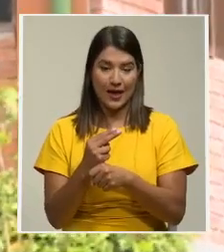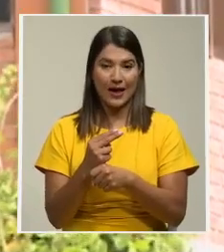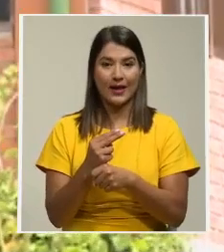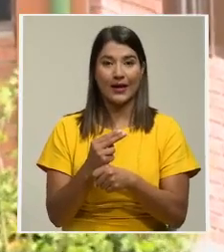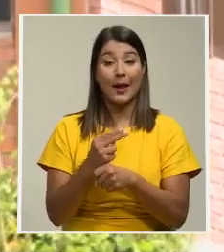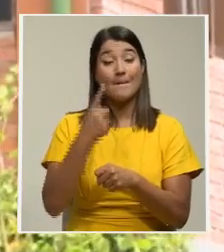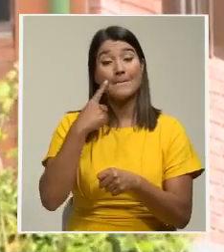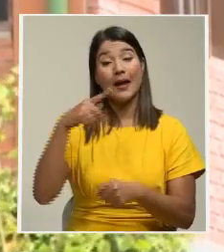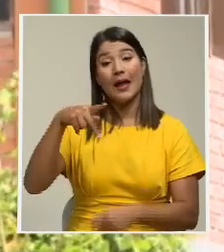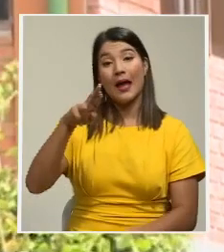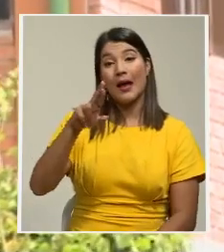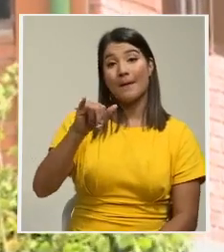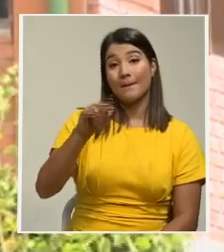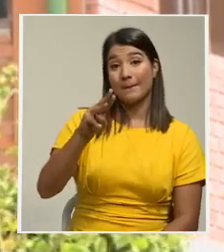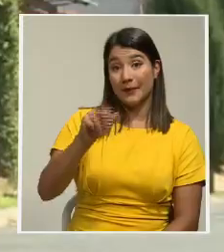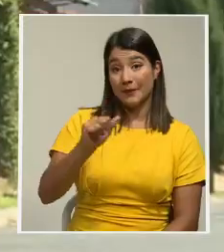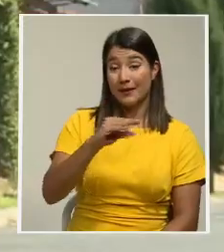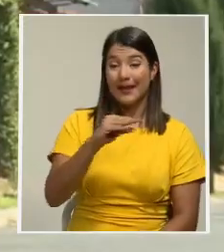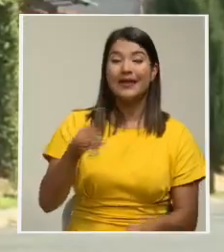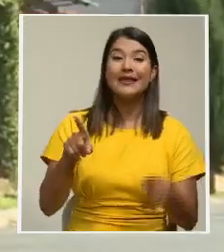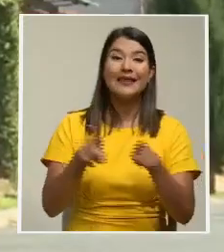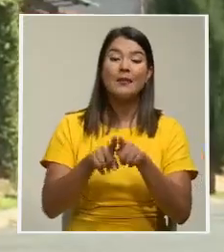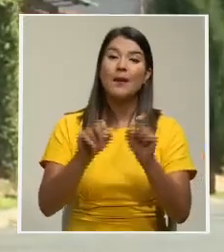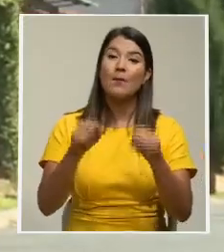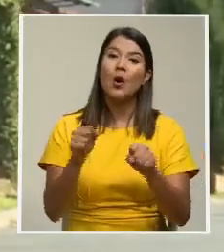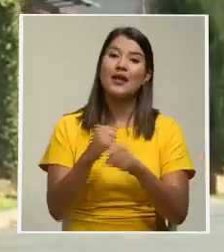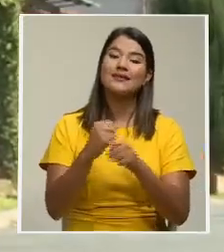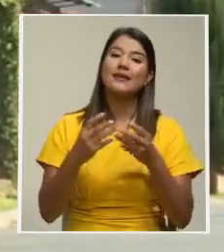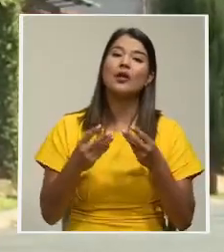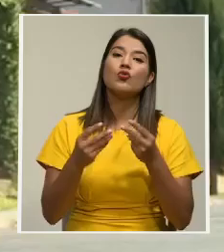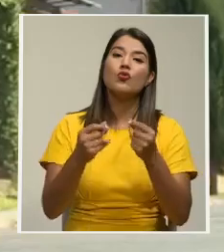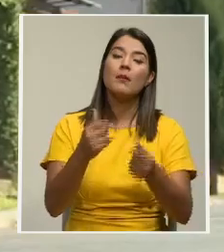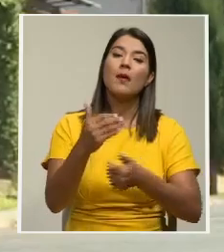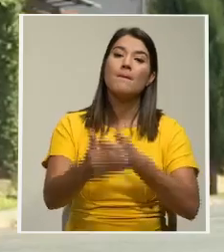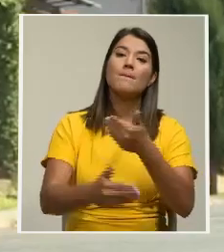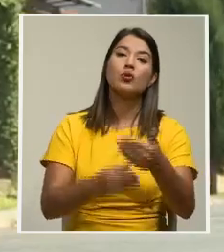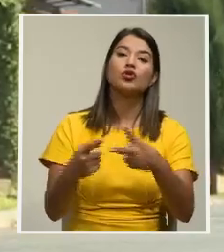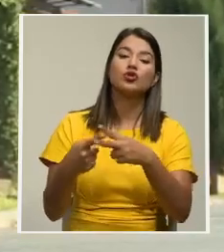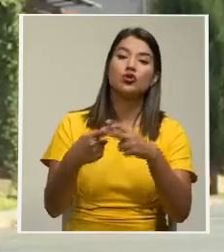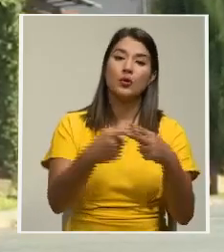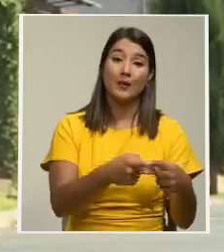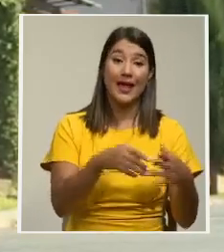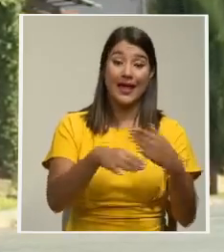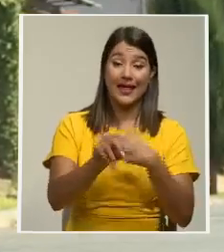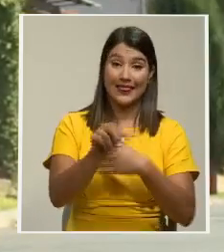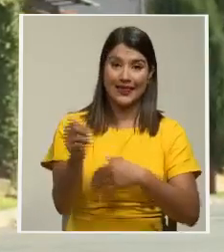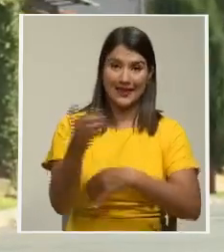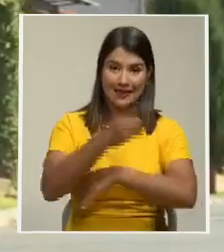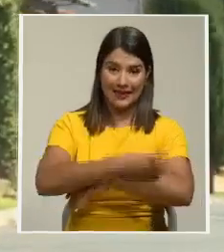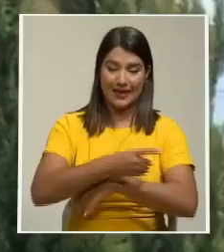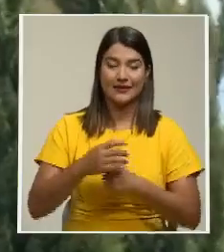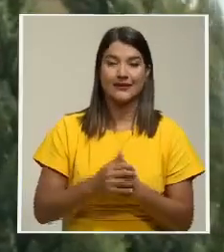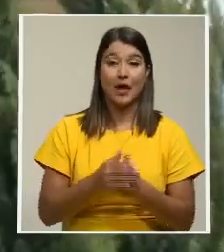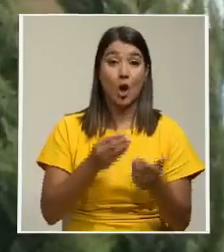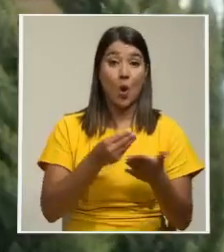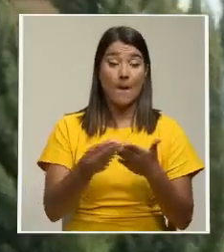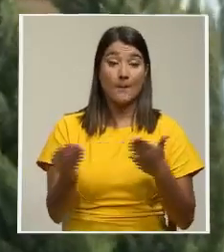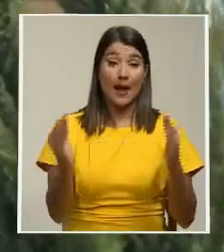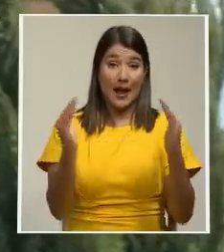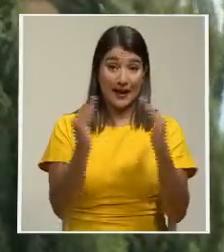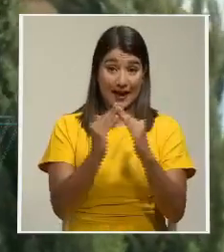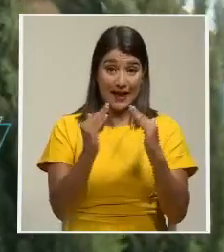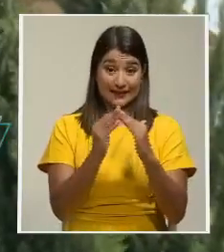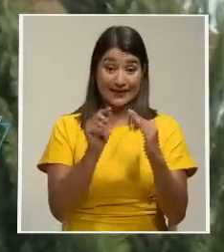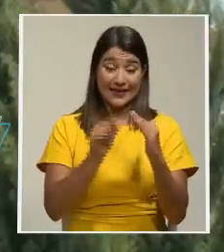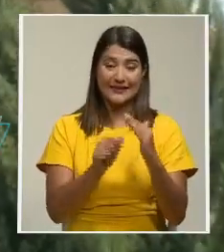prima de la vivienda y además de la agilización en trámites de créditos en un periodo de 10 días hábiles. La compra de vivienda fue el